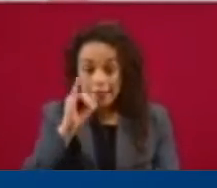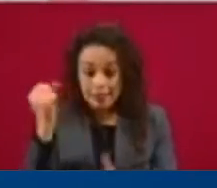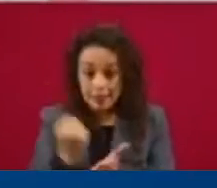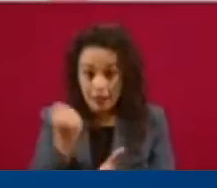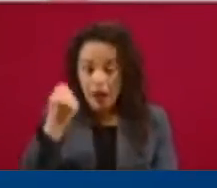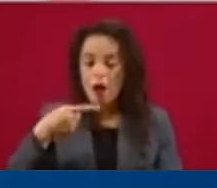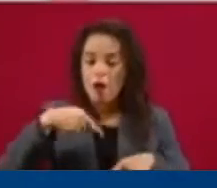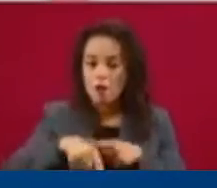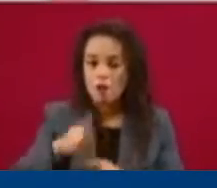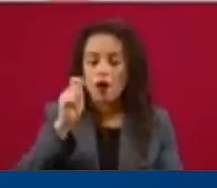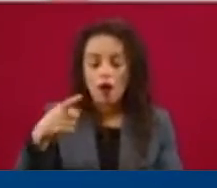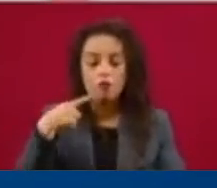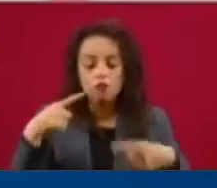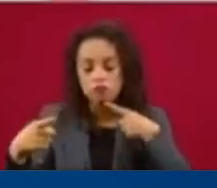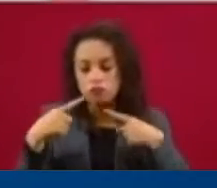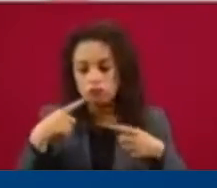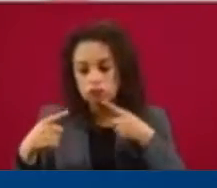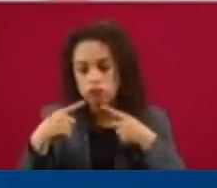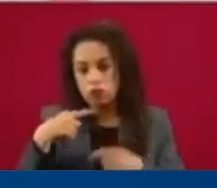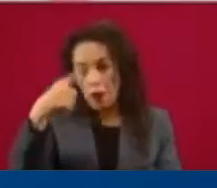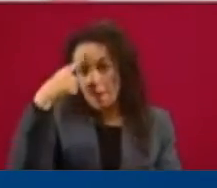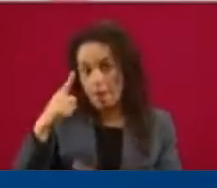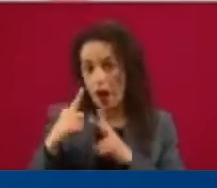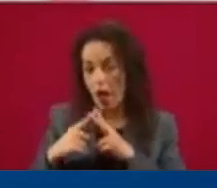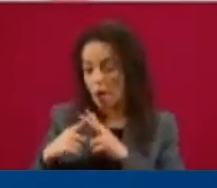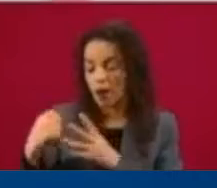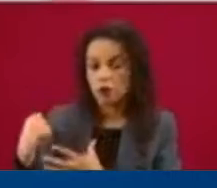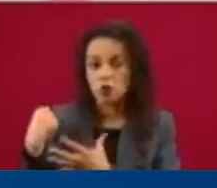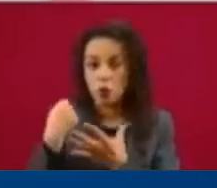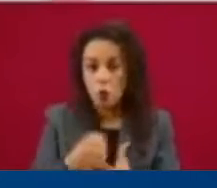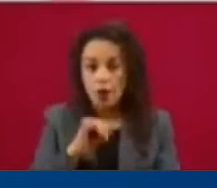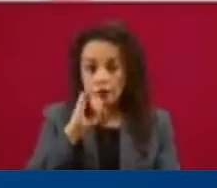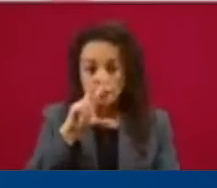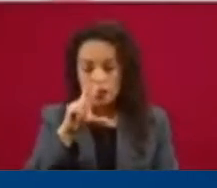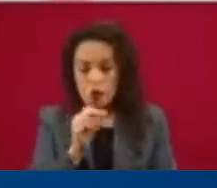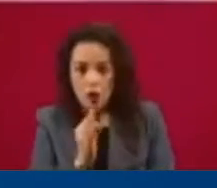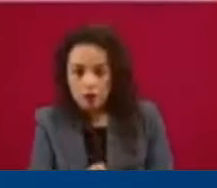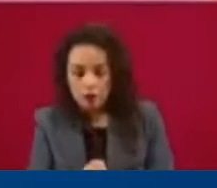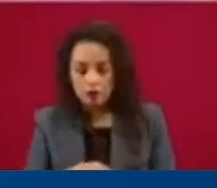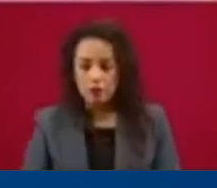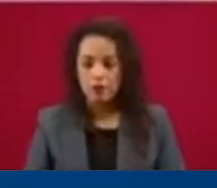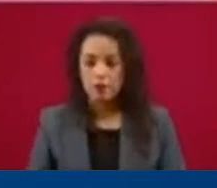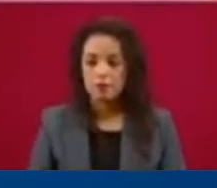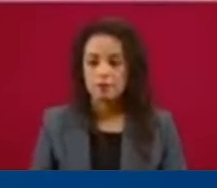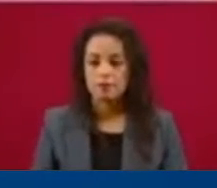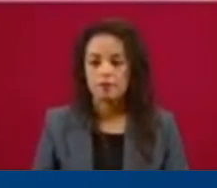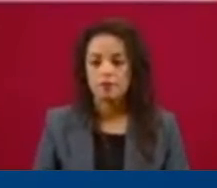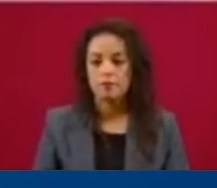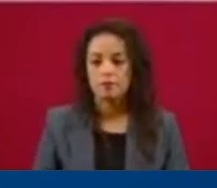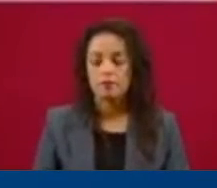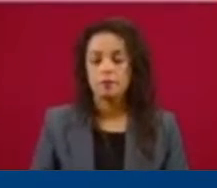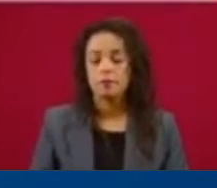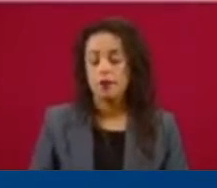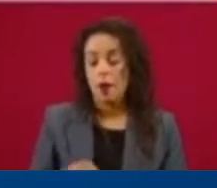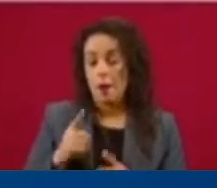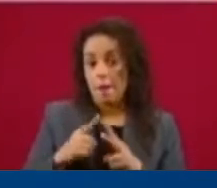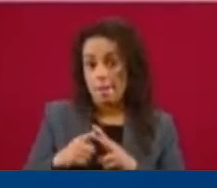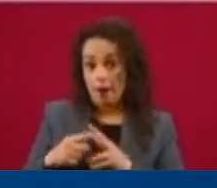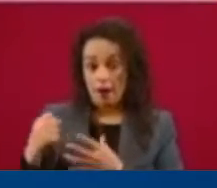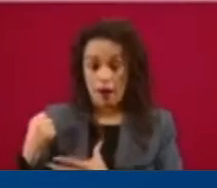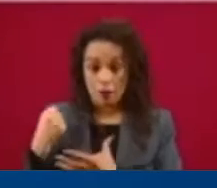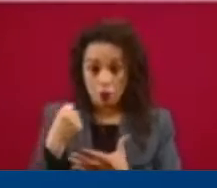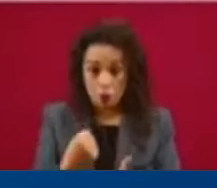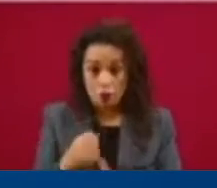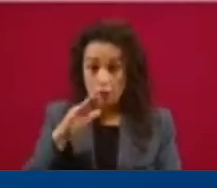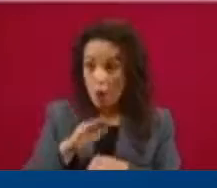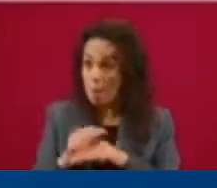construcción por otro lado el consumo privado también se ha visto mermado con una caída del 21 por ciento en el segundo trimestre de este año con respecto al anterior